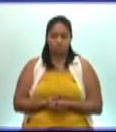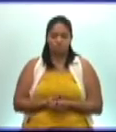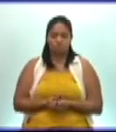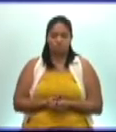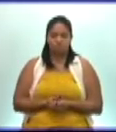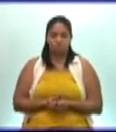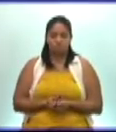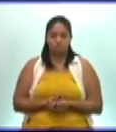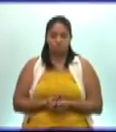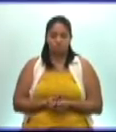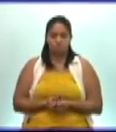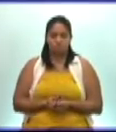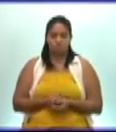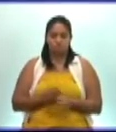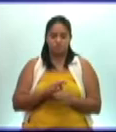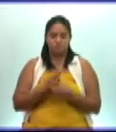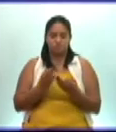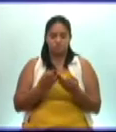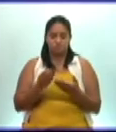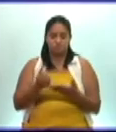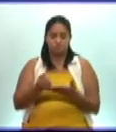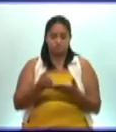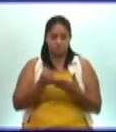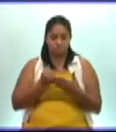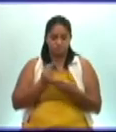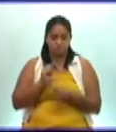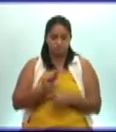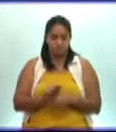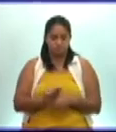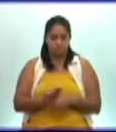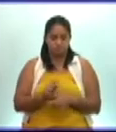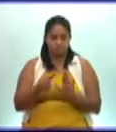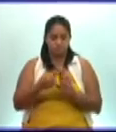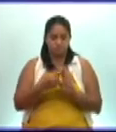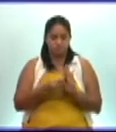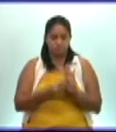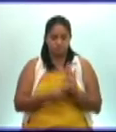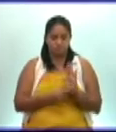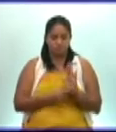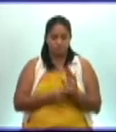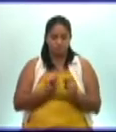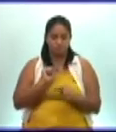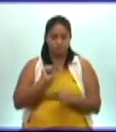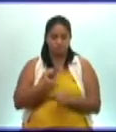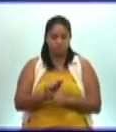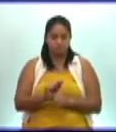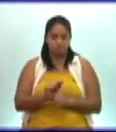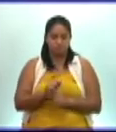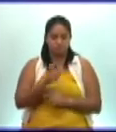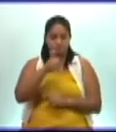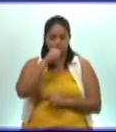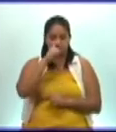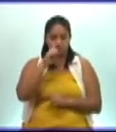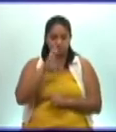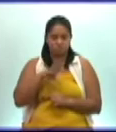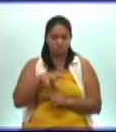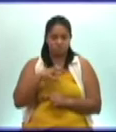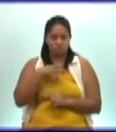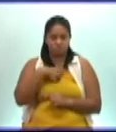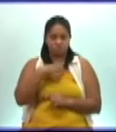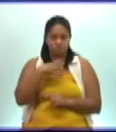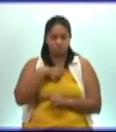Familia, nos apoyan en este caso, pues estos son los elementos que sus niños,